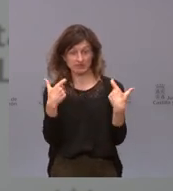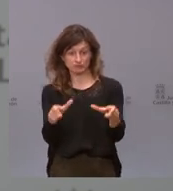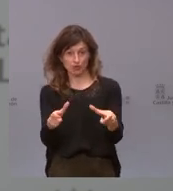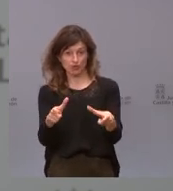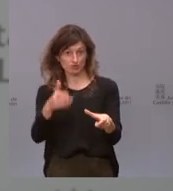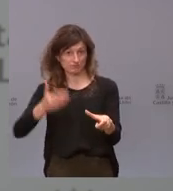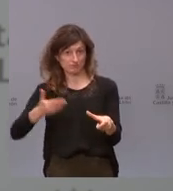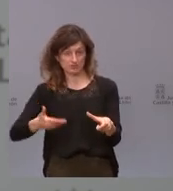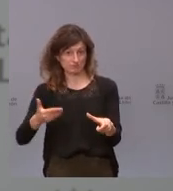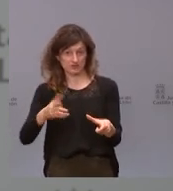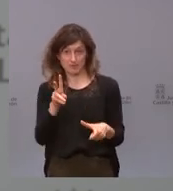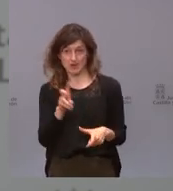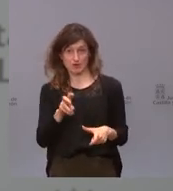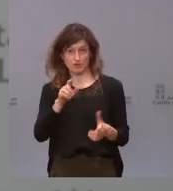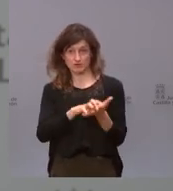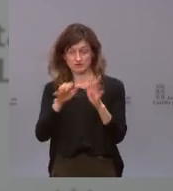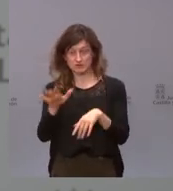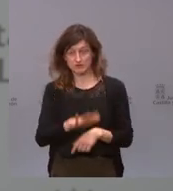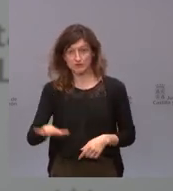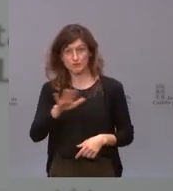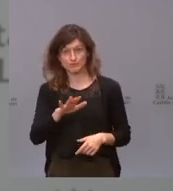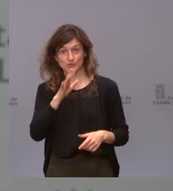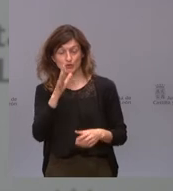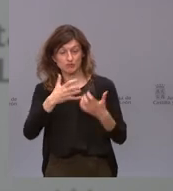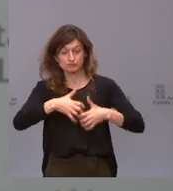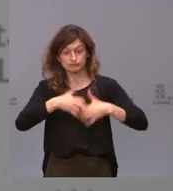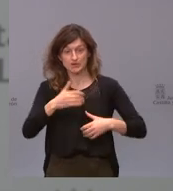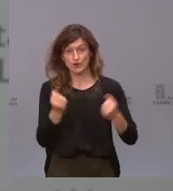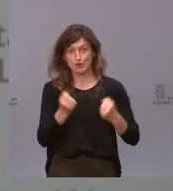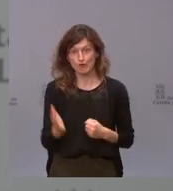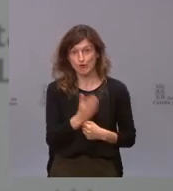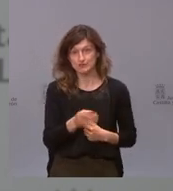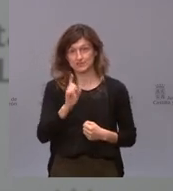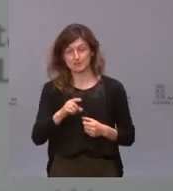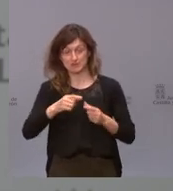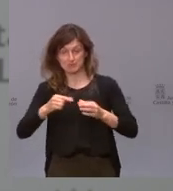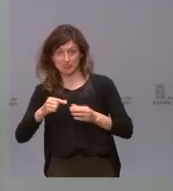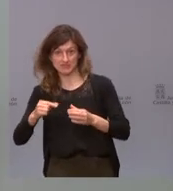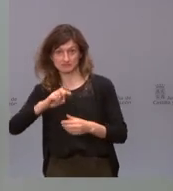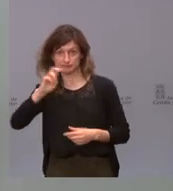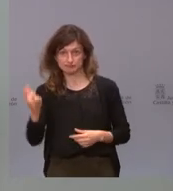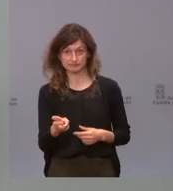importancia vital en nuestra comunidad autónoma tanto en fabricación de vehículos como de fabricación de componentes